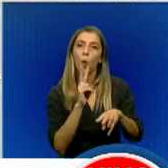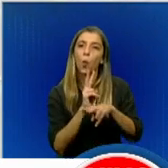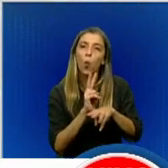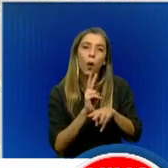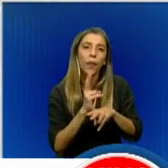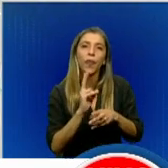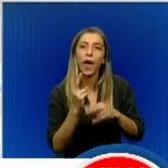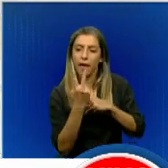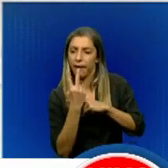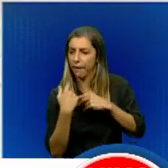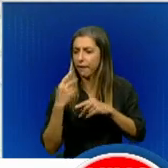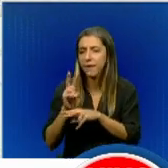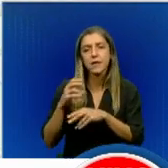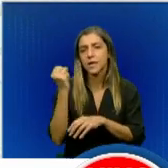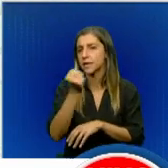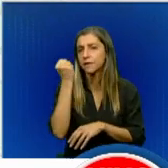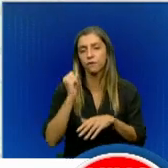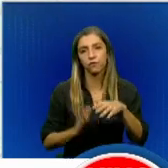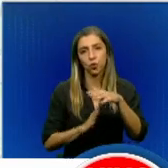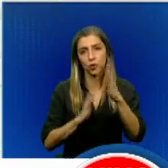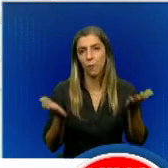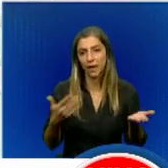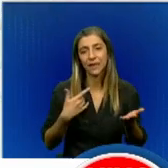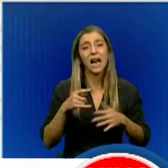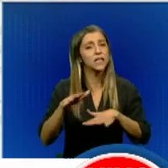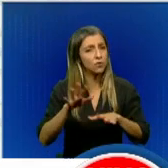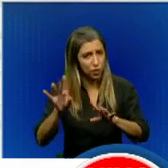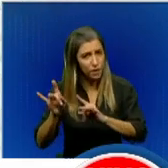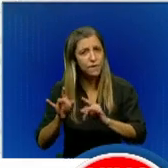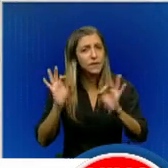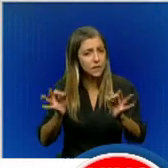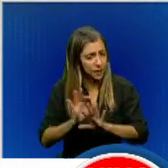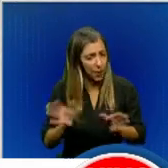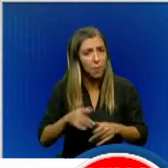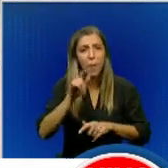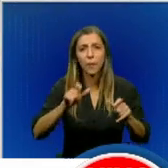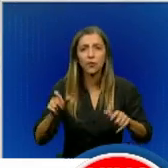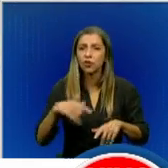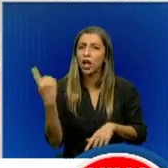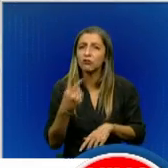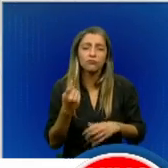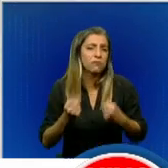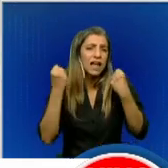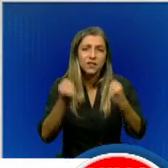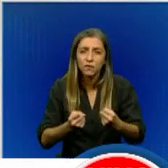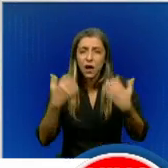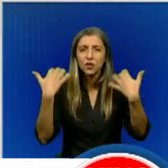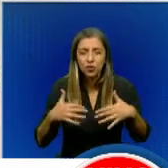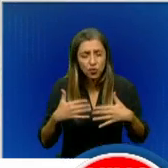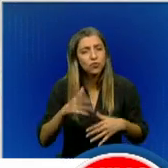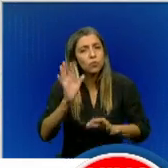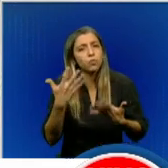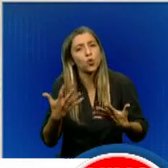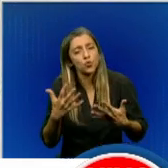dificultades para todas y para todos y especialmente mayores esfuerzos para quienes tienen en términos económicos menos